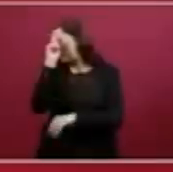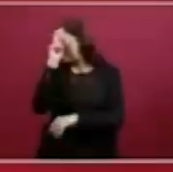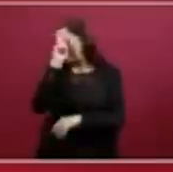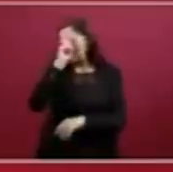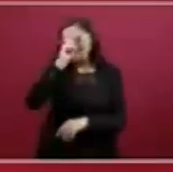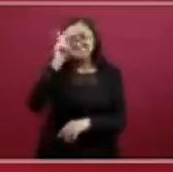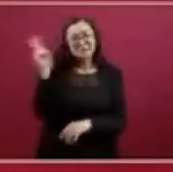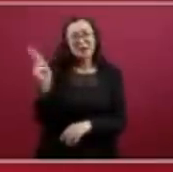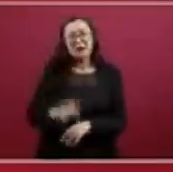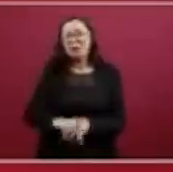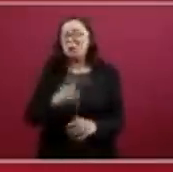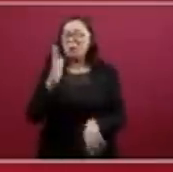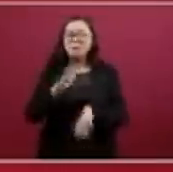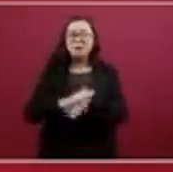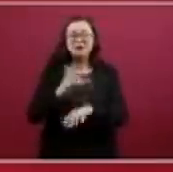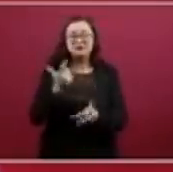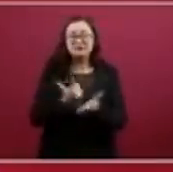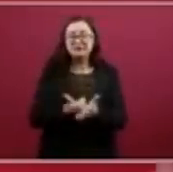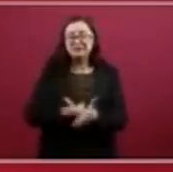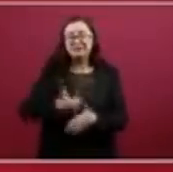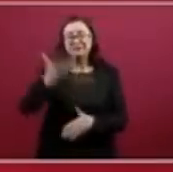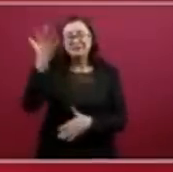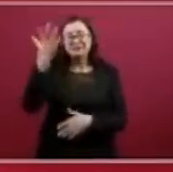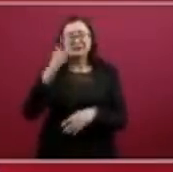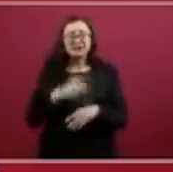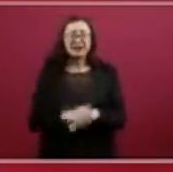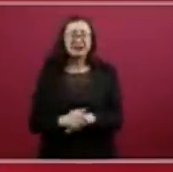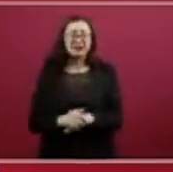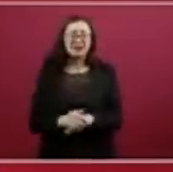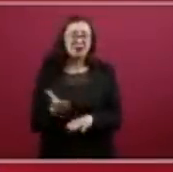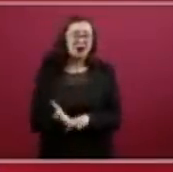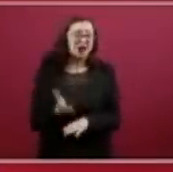ahora con el neoliberalismo